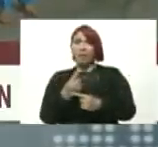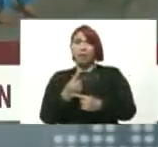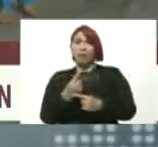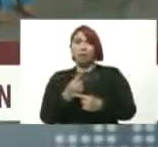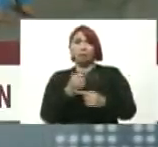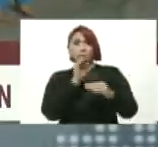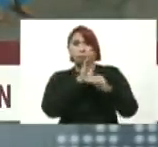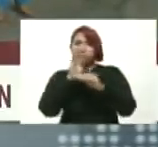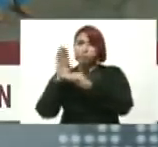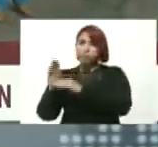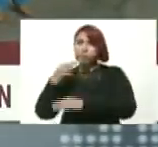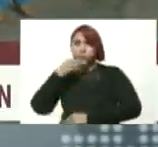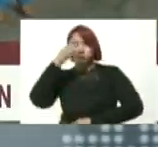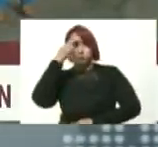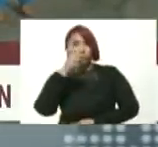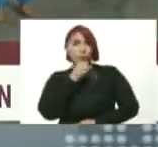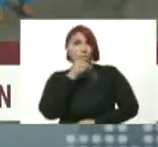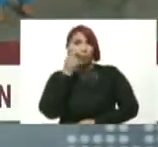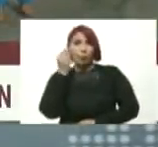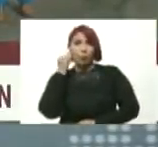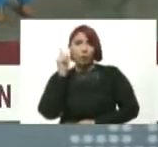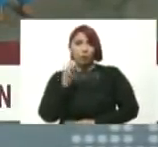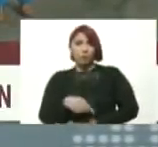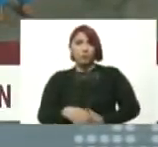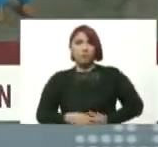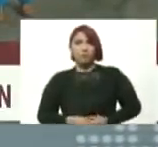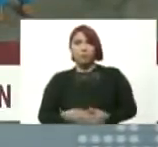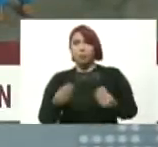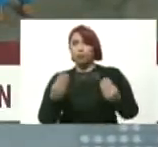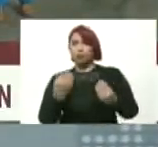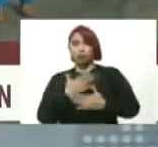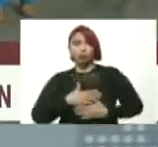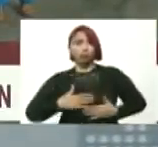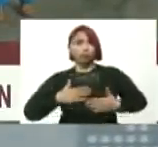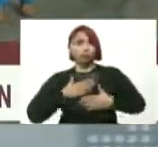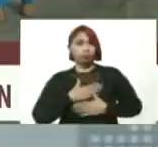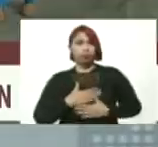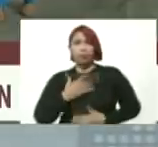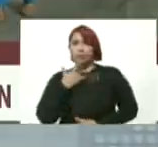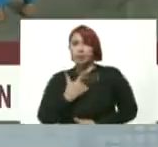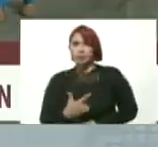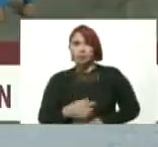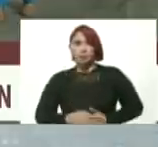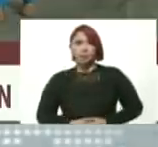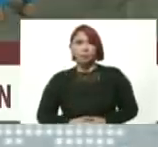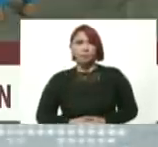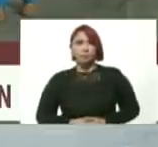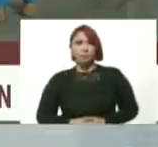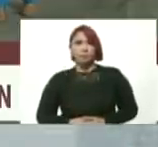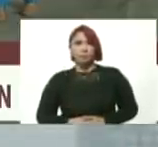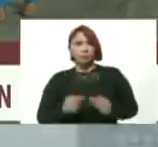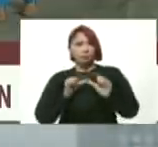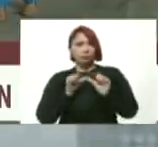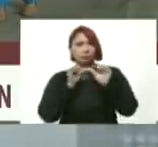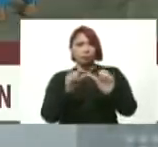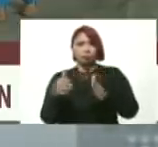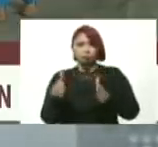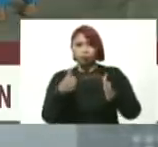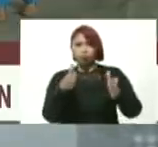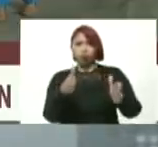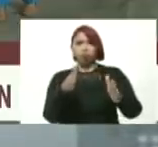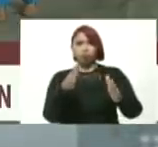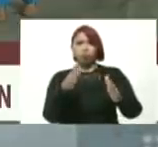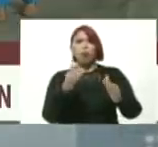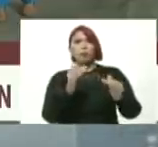sus padres a su abuelo a su abuela y así que con mucha satisfacción presidente le decimos que seguimos por este camino de entre cuidarnos